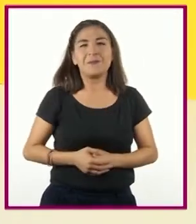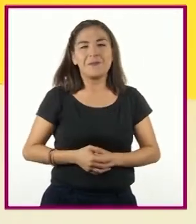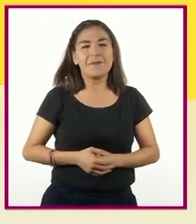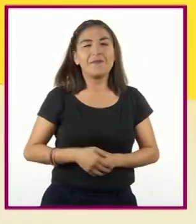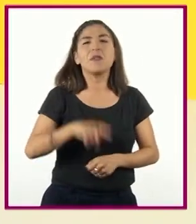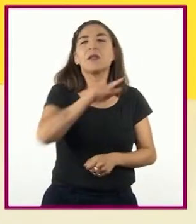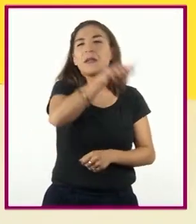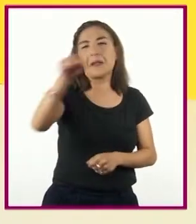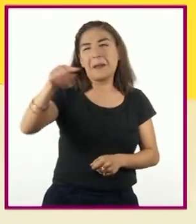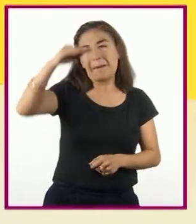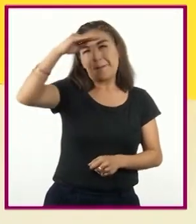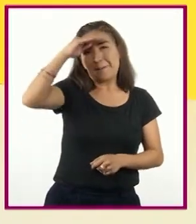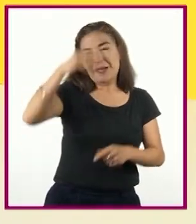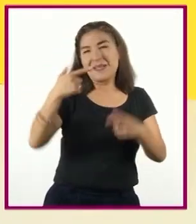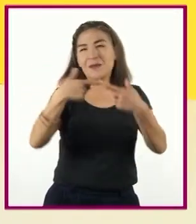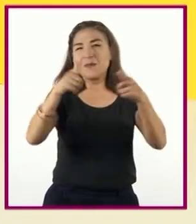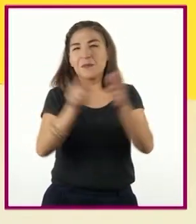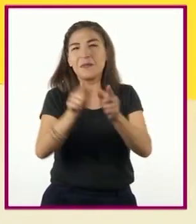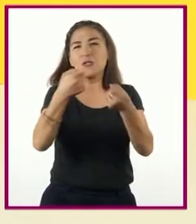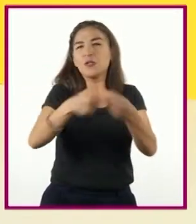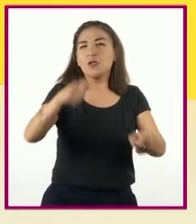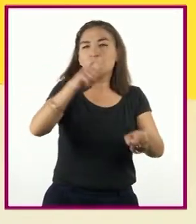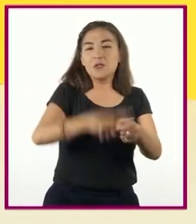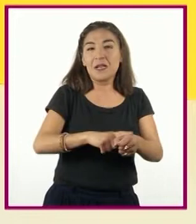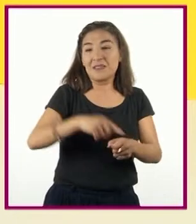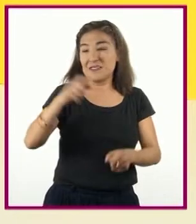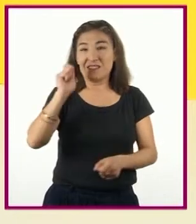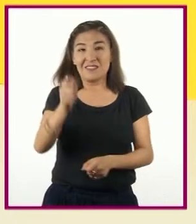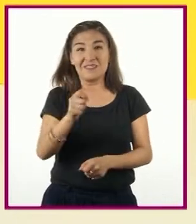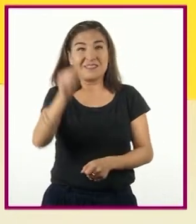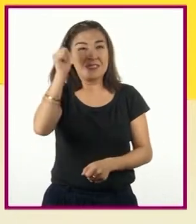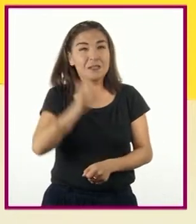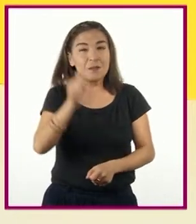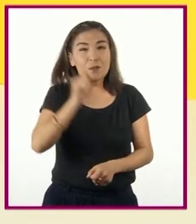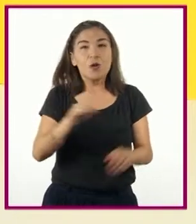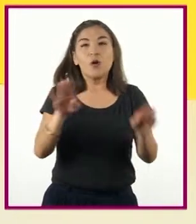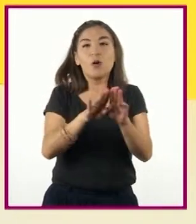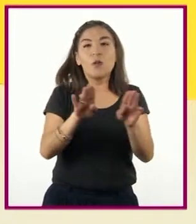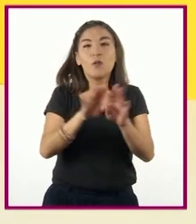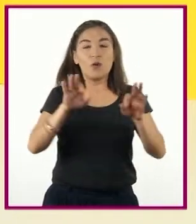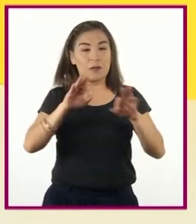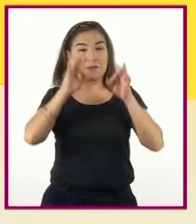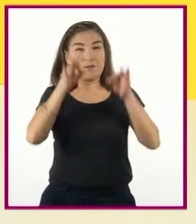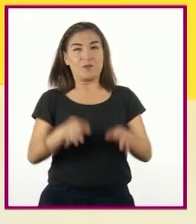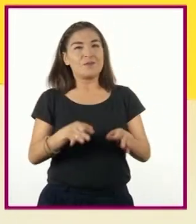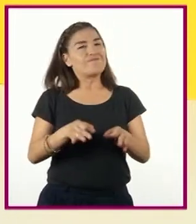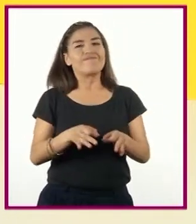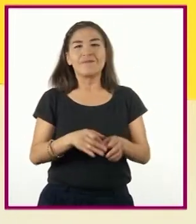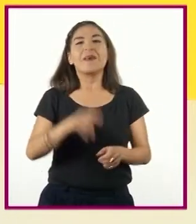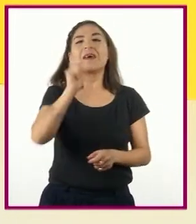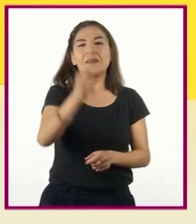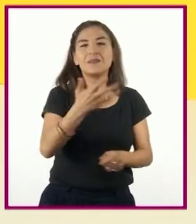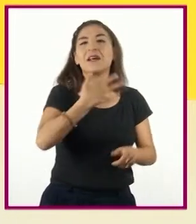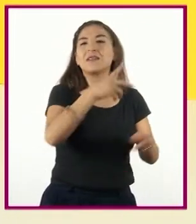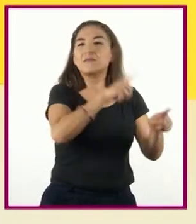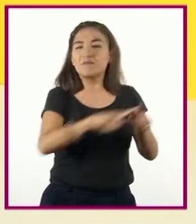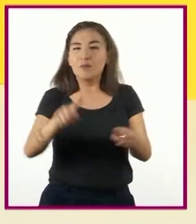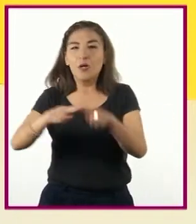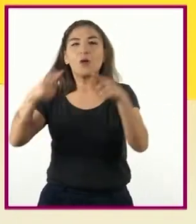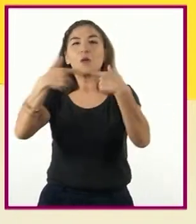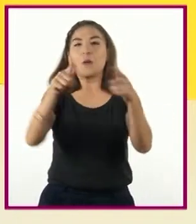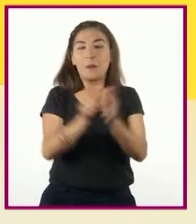pudieran pensar, los grupos sociales no necesariamente son grupos formales, sino que todas las agrupaciones